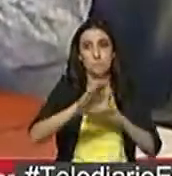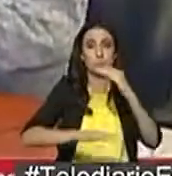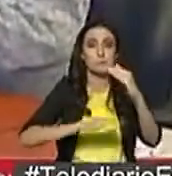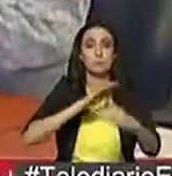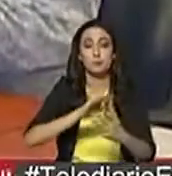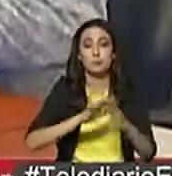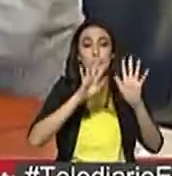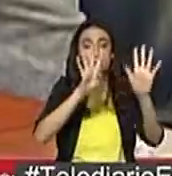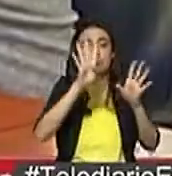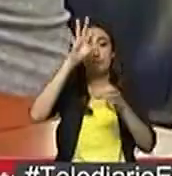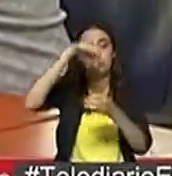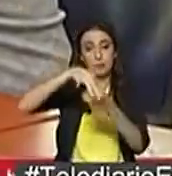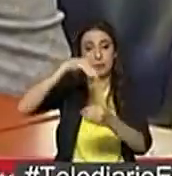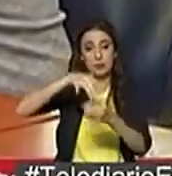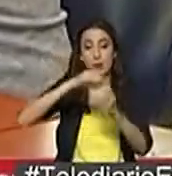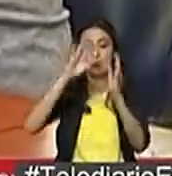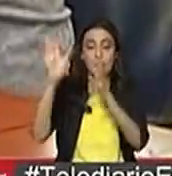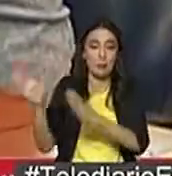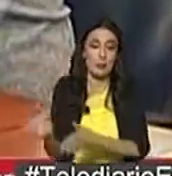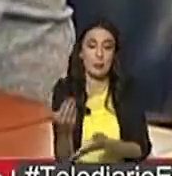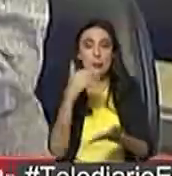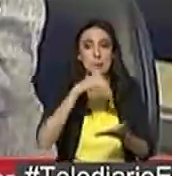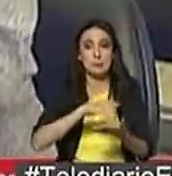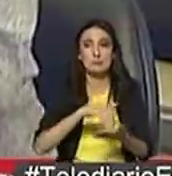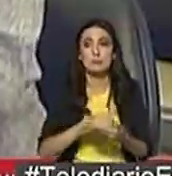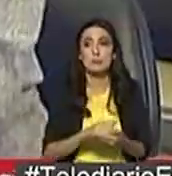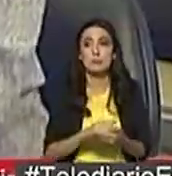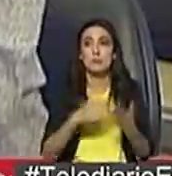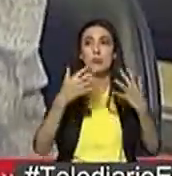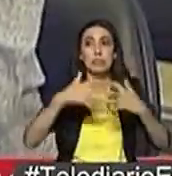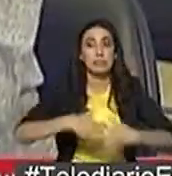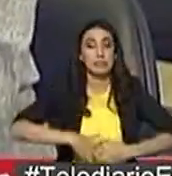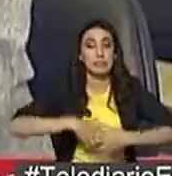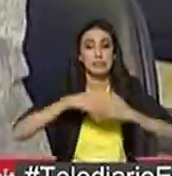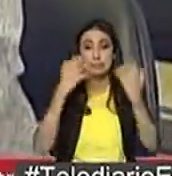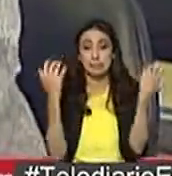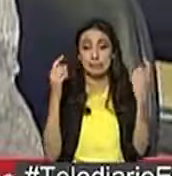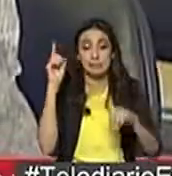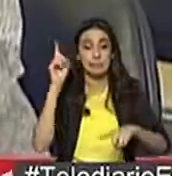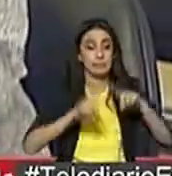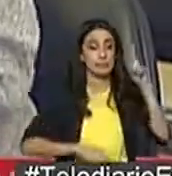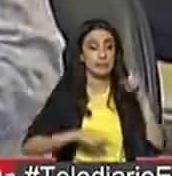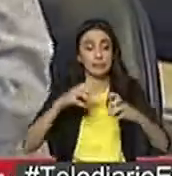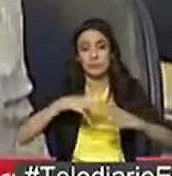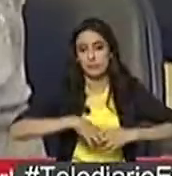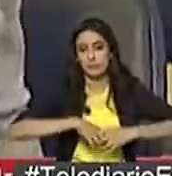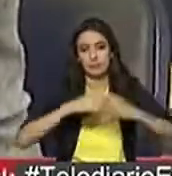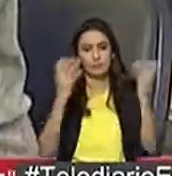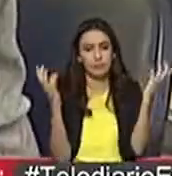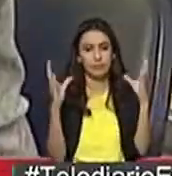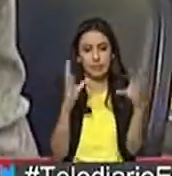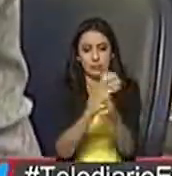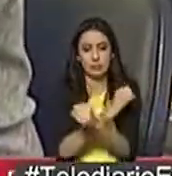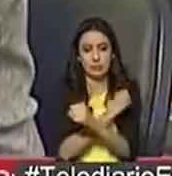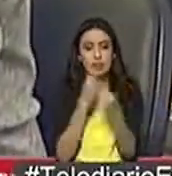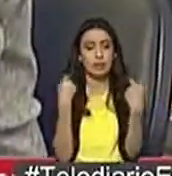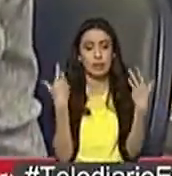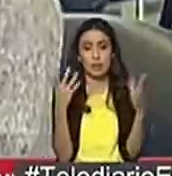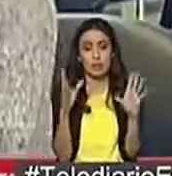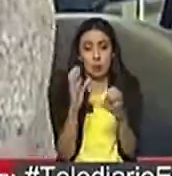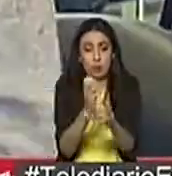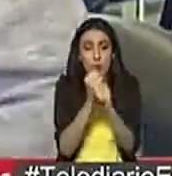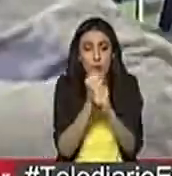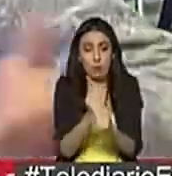con 9 votos a favor de los comisionados presentes. La crisis del sistema penitenciario, la inseguridad en el país y el mal uso